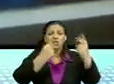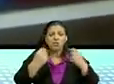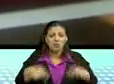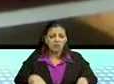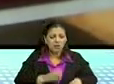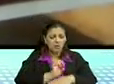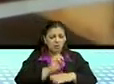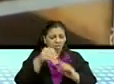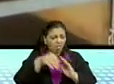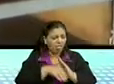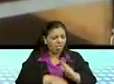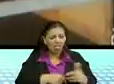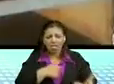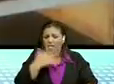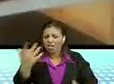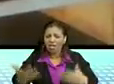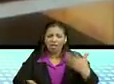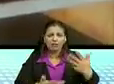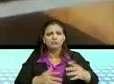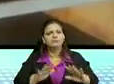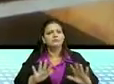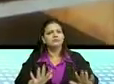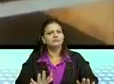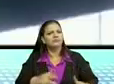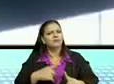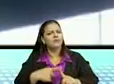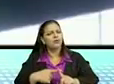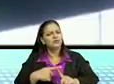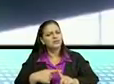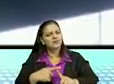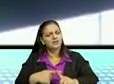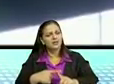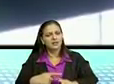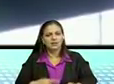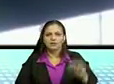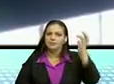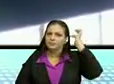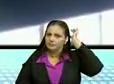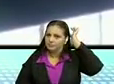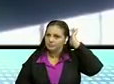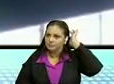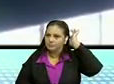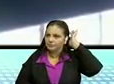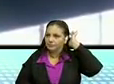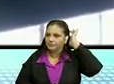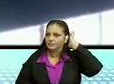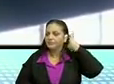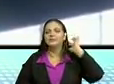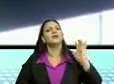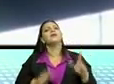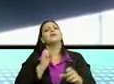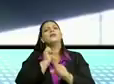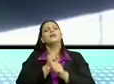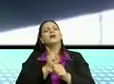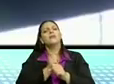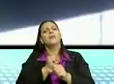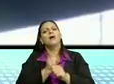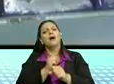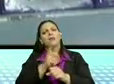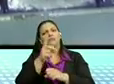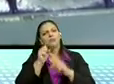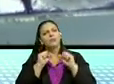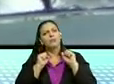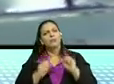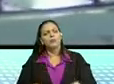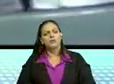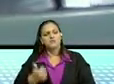todo está mal, no hay nada, nada. Mire, hay ecuatorianos que apuestan a salir de la desesperación, a salir de la pobreza,